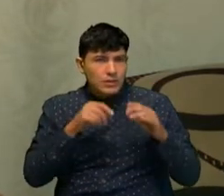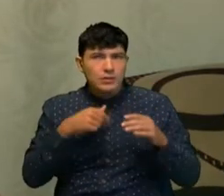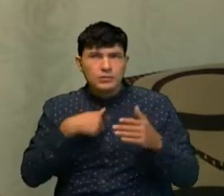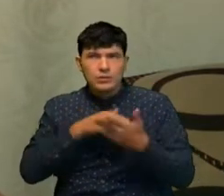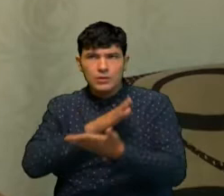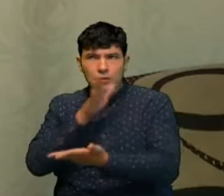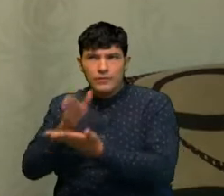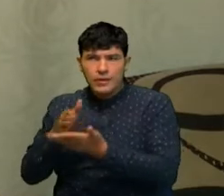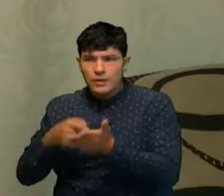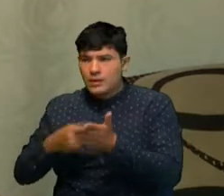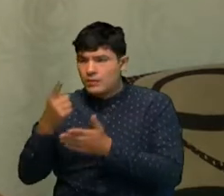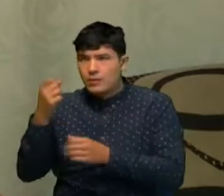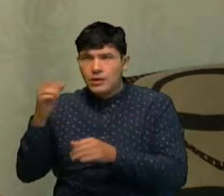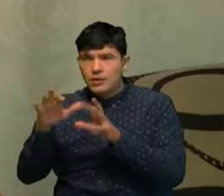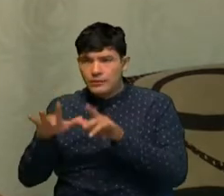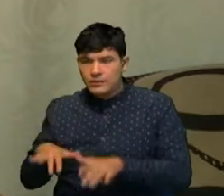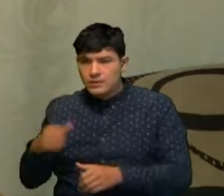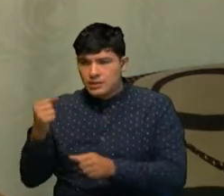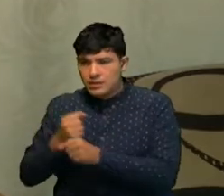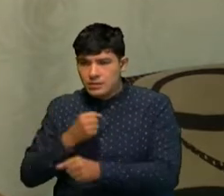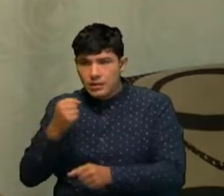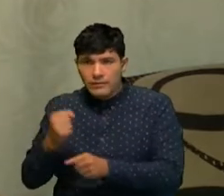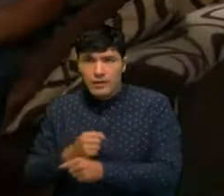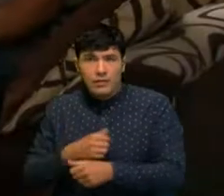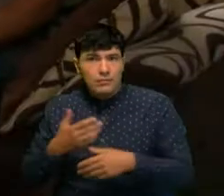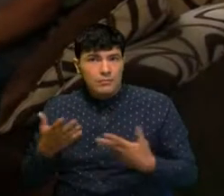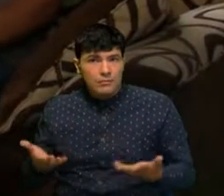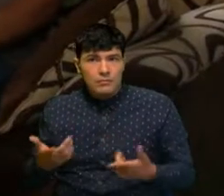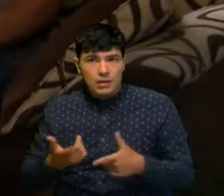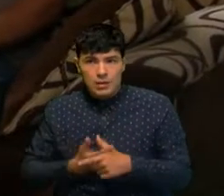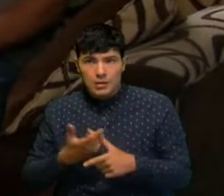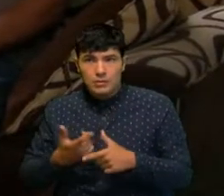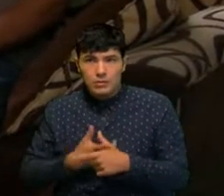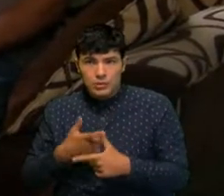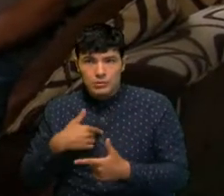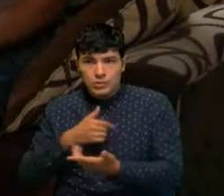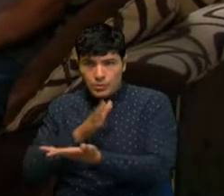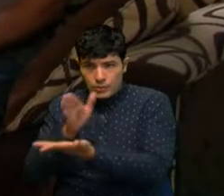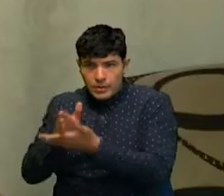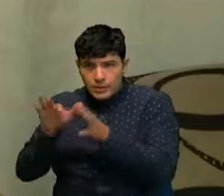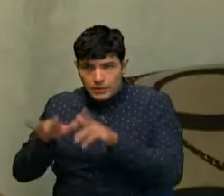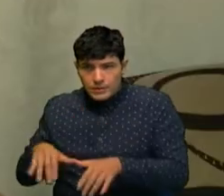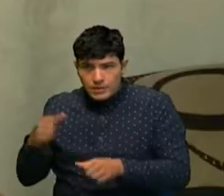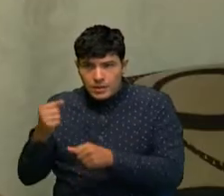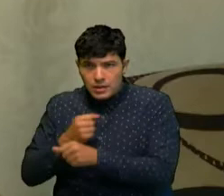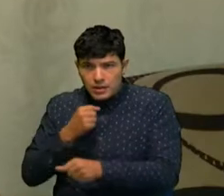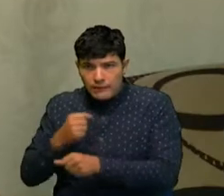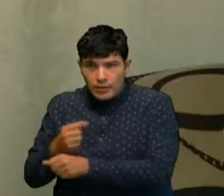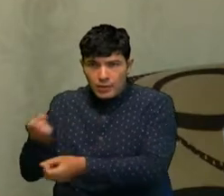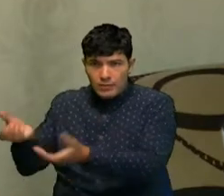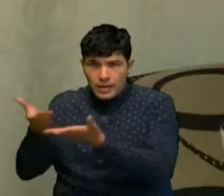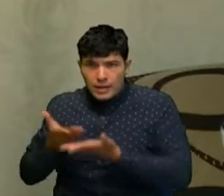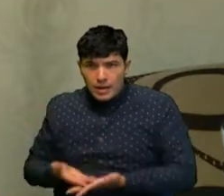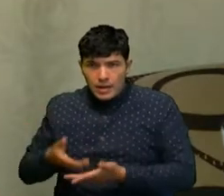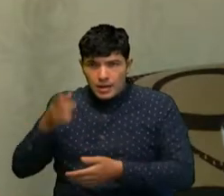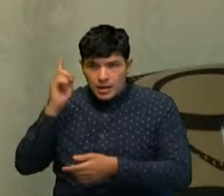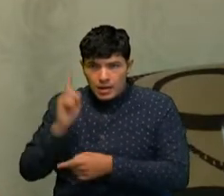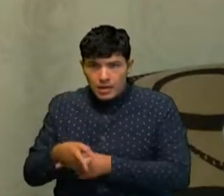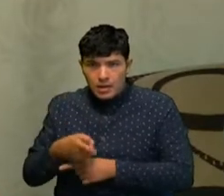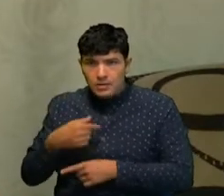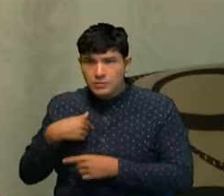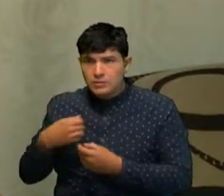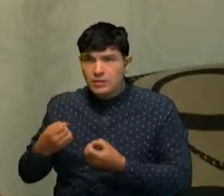trabajo. Y entonces ya fui a la oficina de trabajo y entonces me dieron una orden para, y yo la